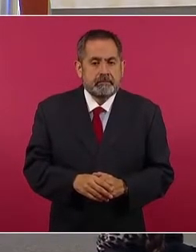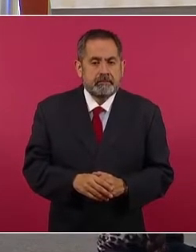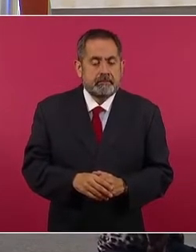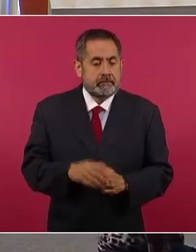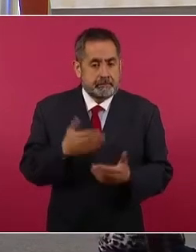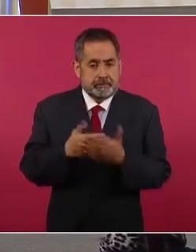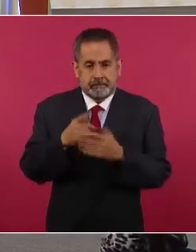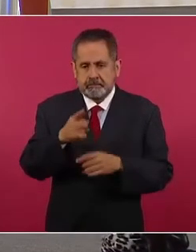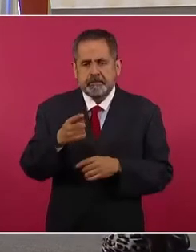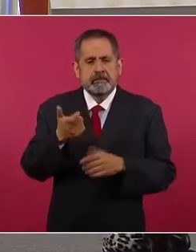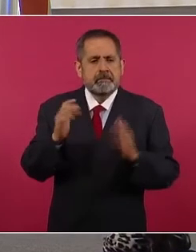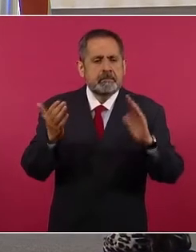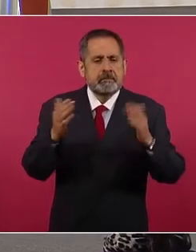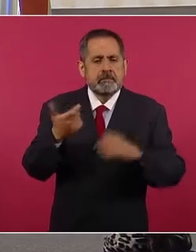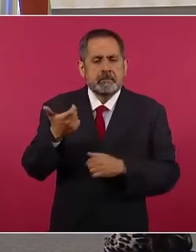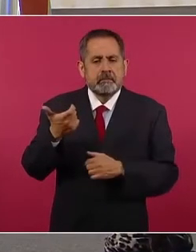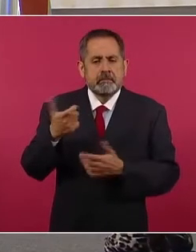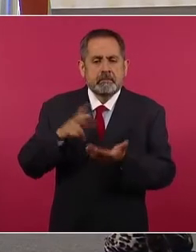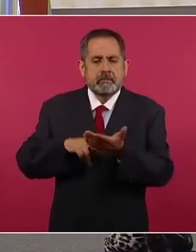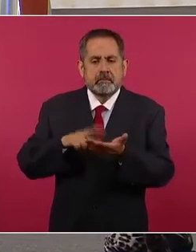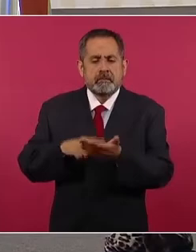el peso